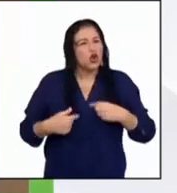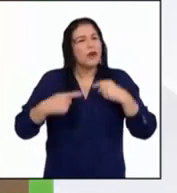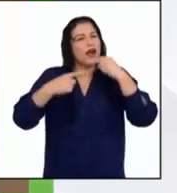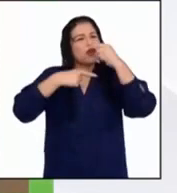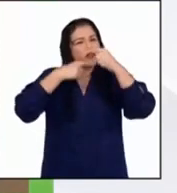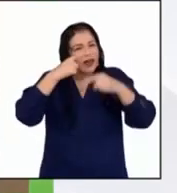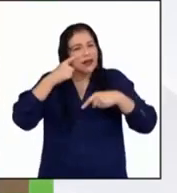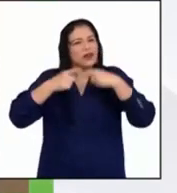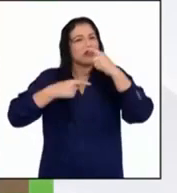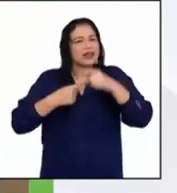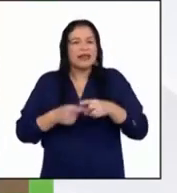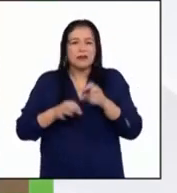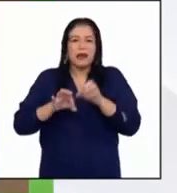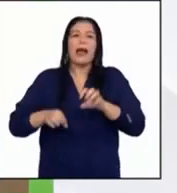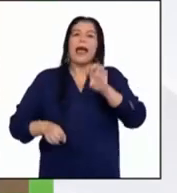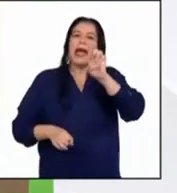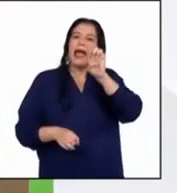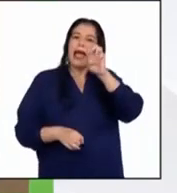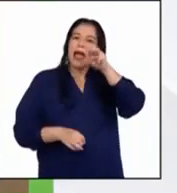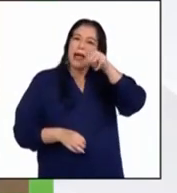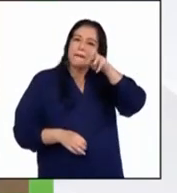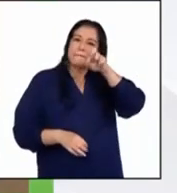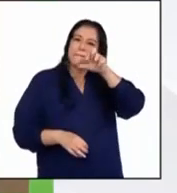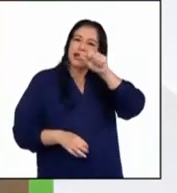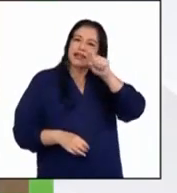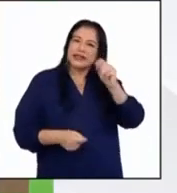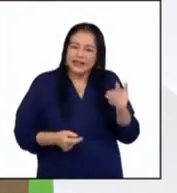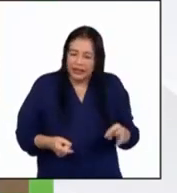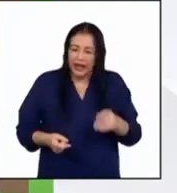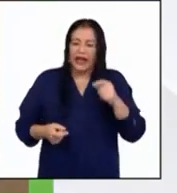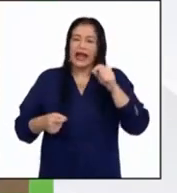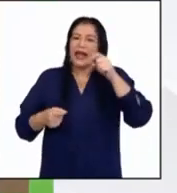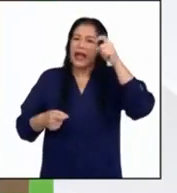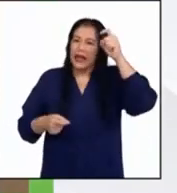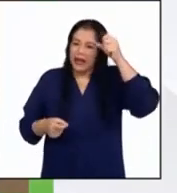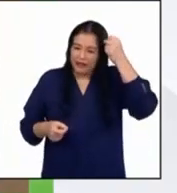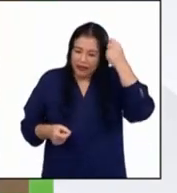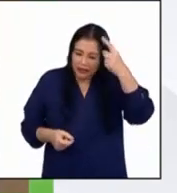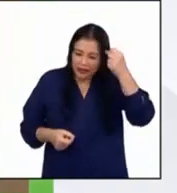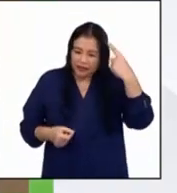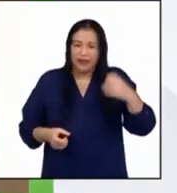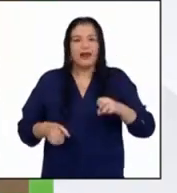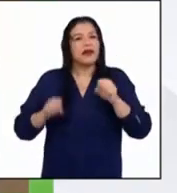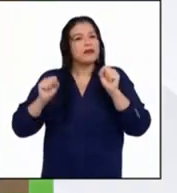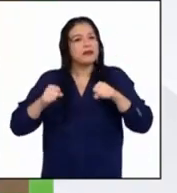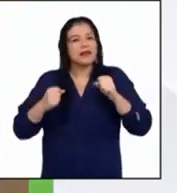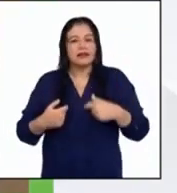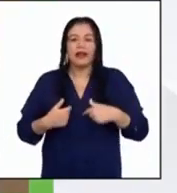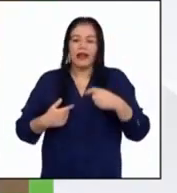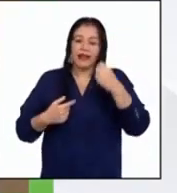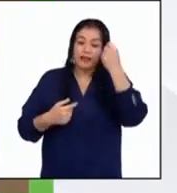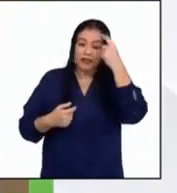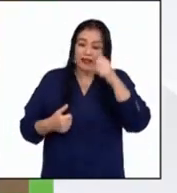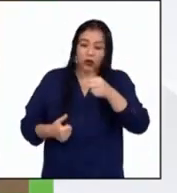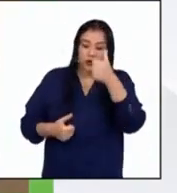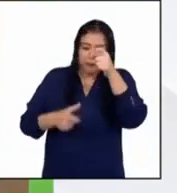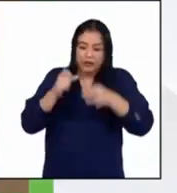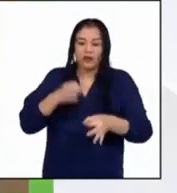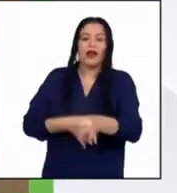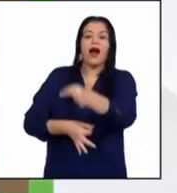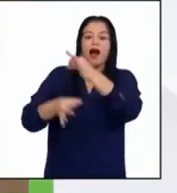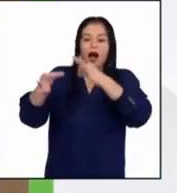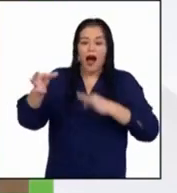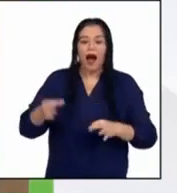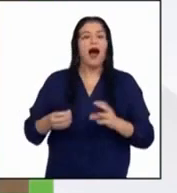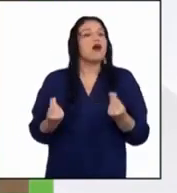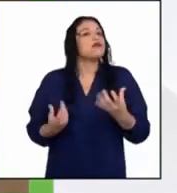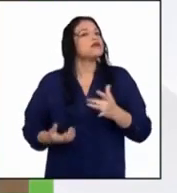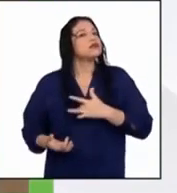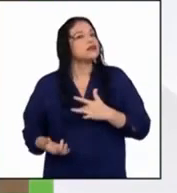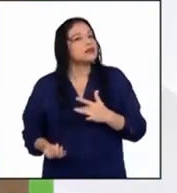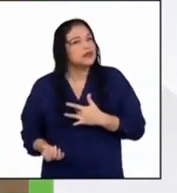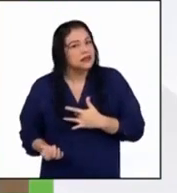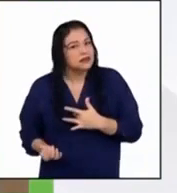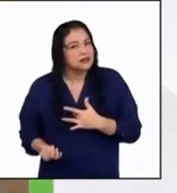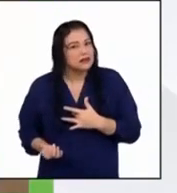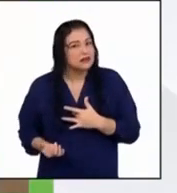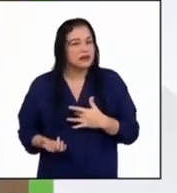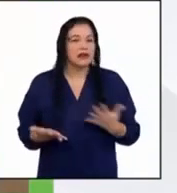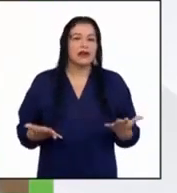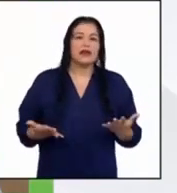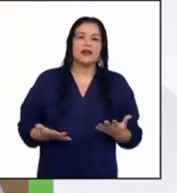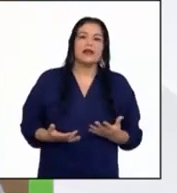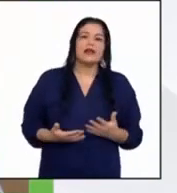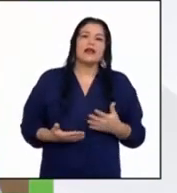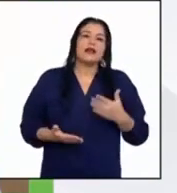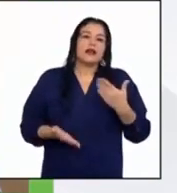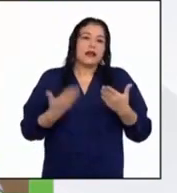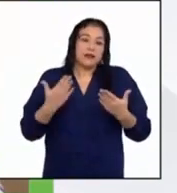video, porque es muy importante tener la capacidad de colocarlos en el lugar de las otras personas. Ya sea por